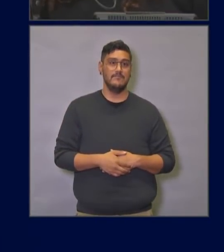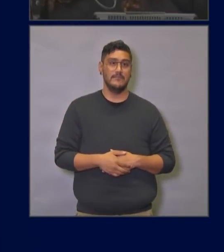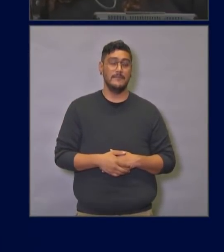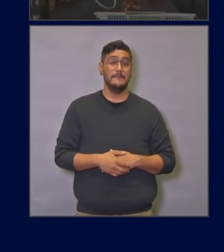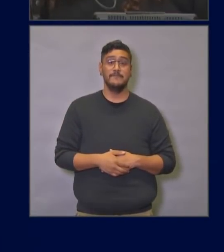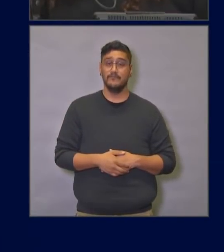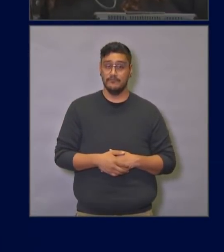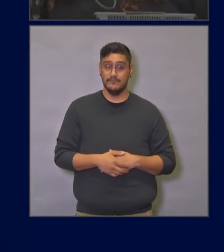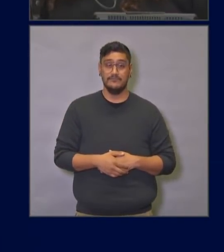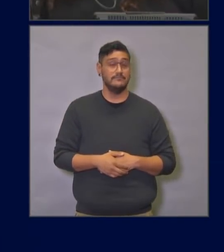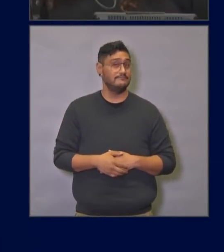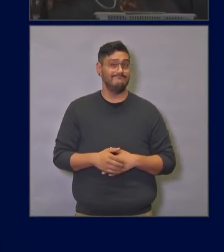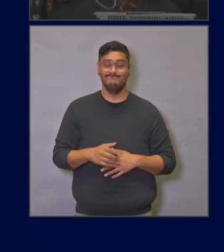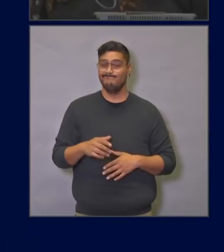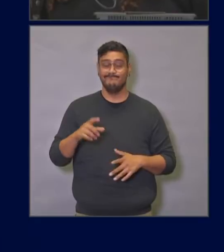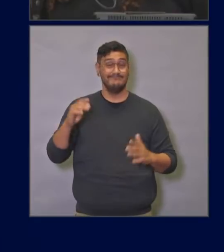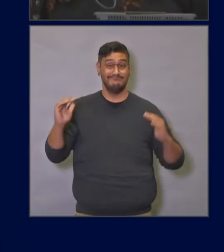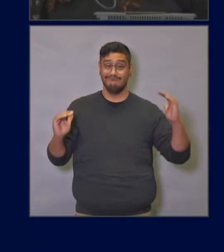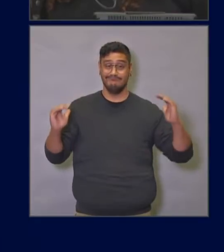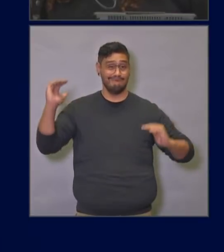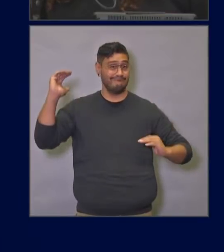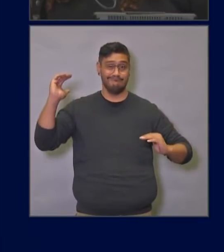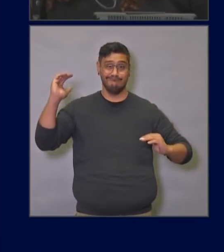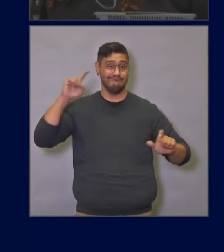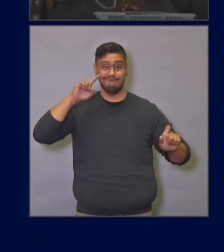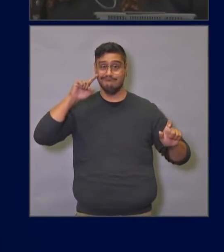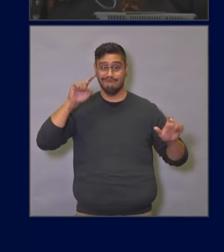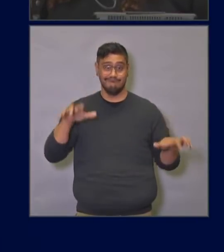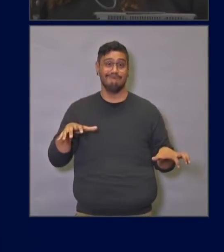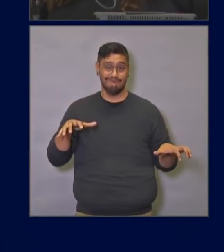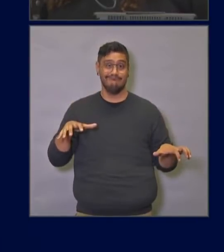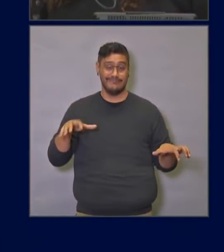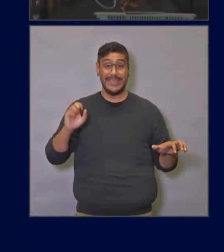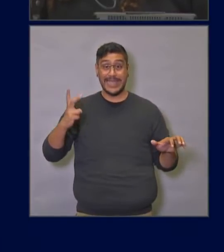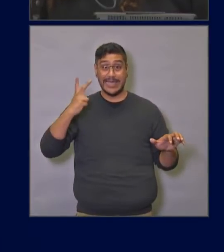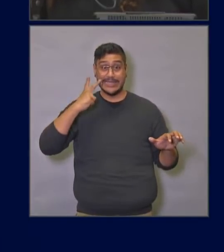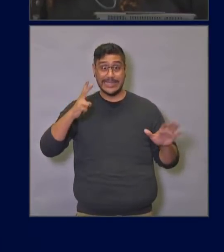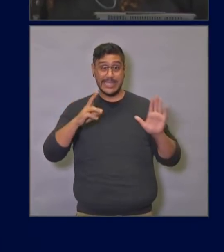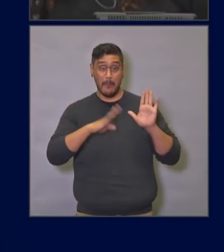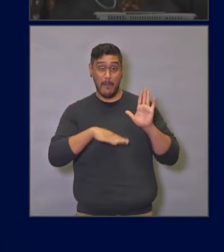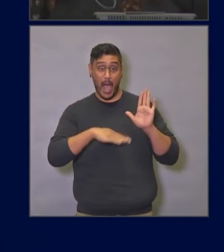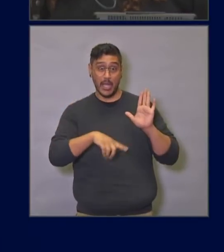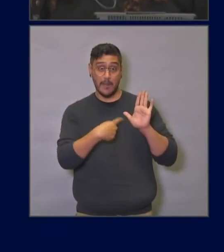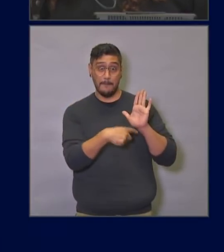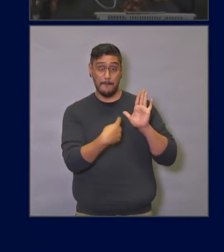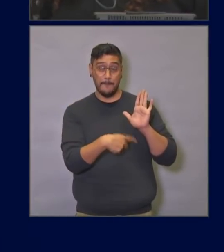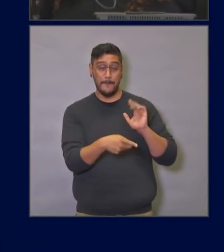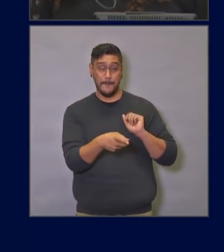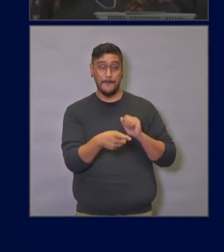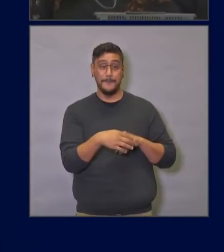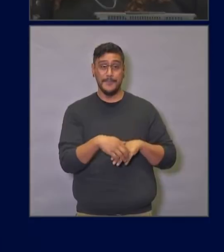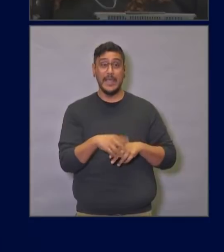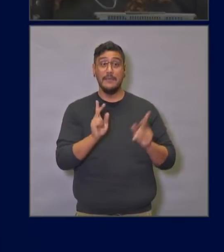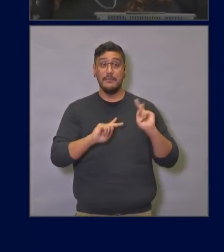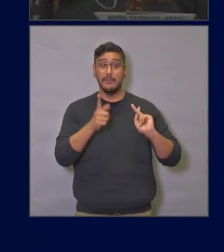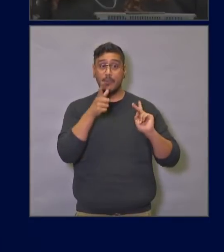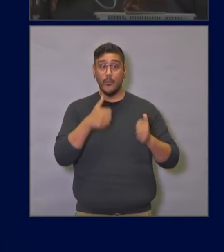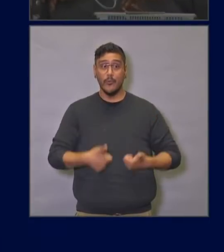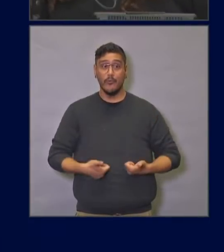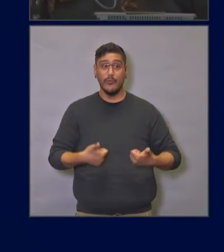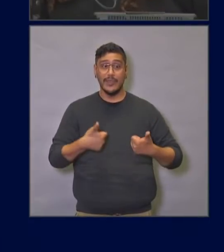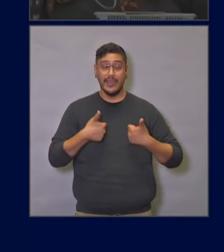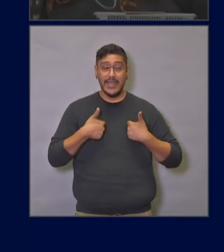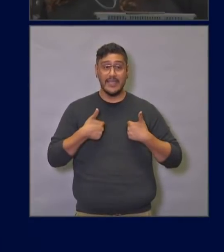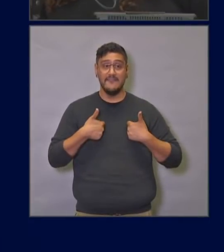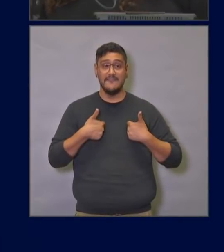también son sorprendentes. Puede ver en la sección inferior de esta gráfica que aquellos que viven en áreas con